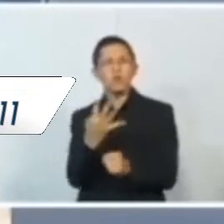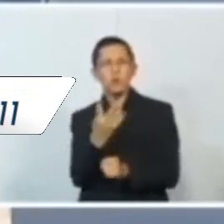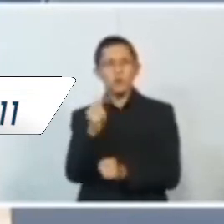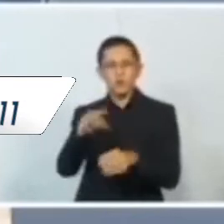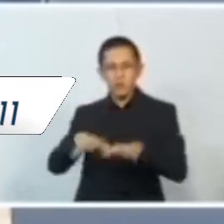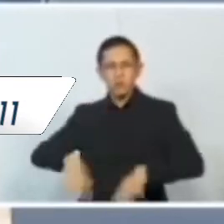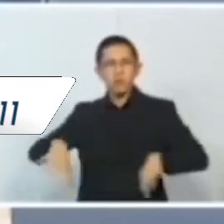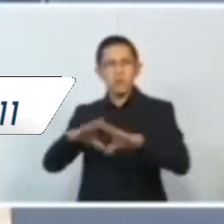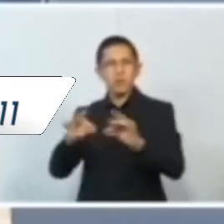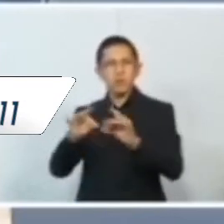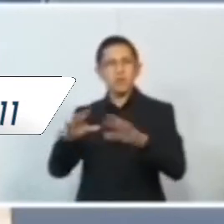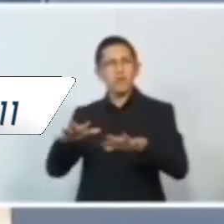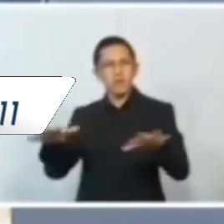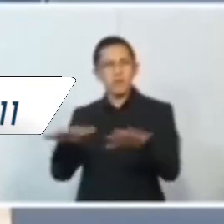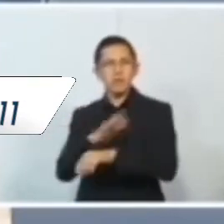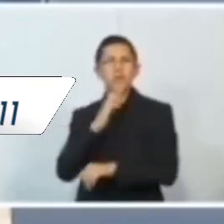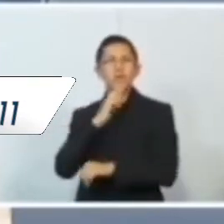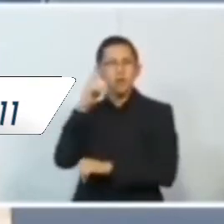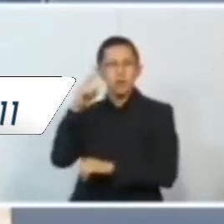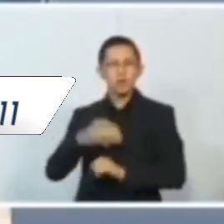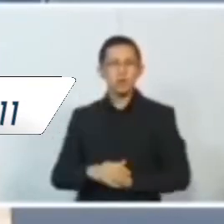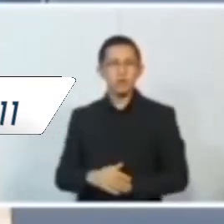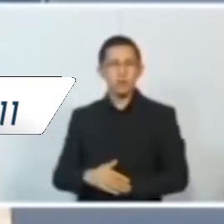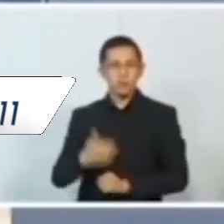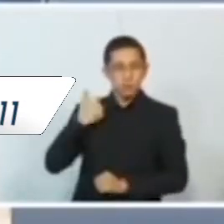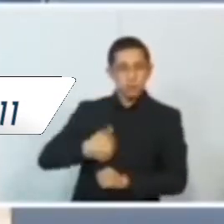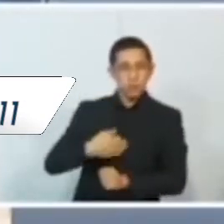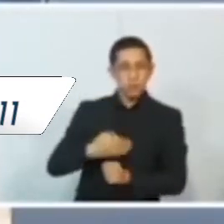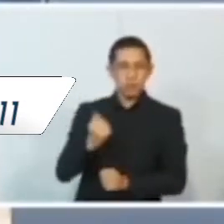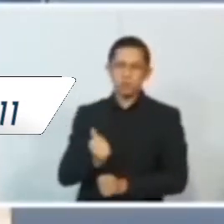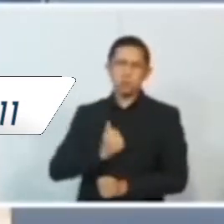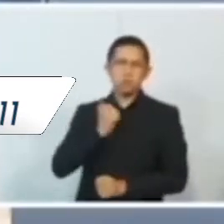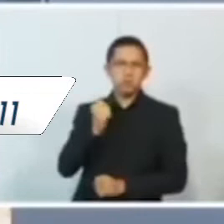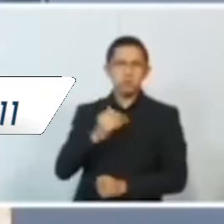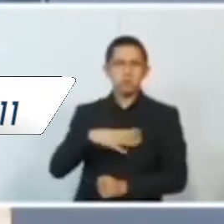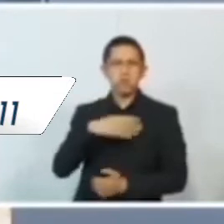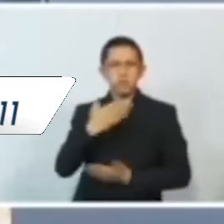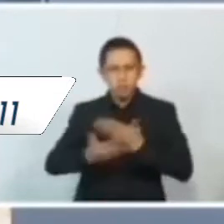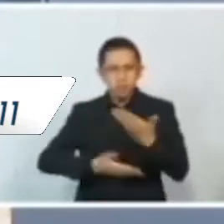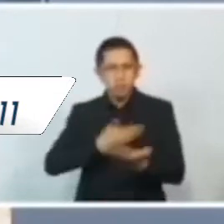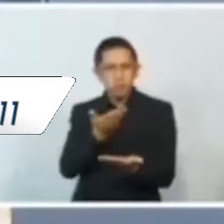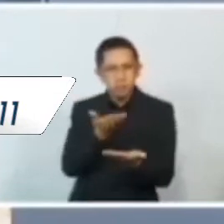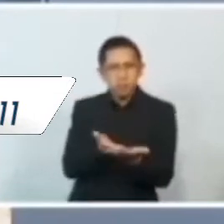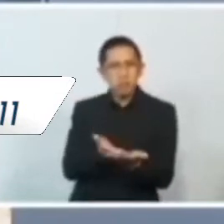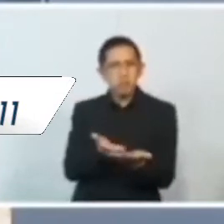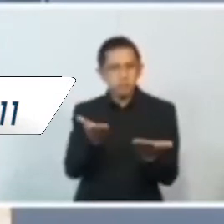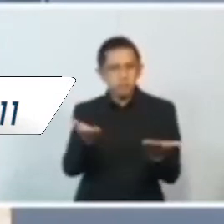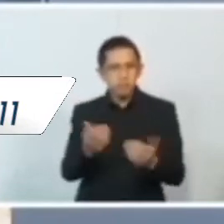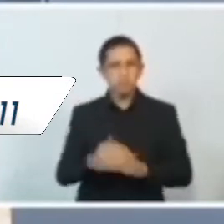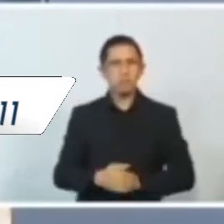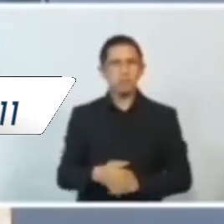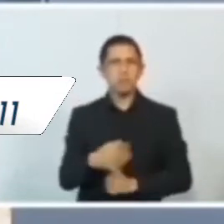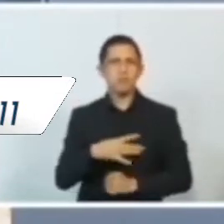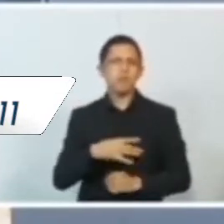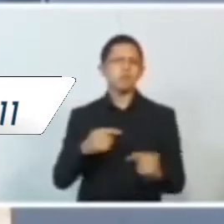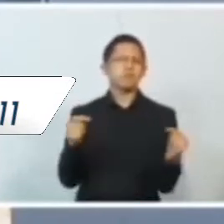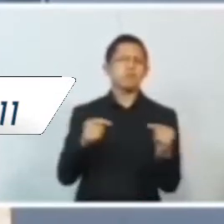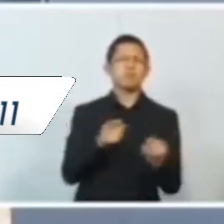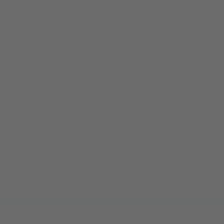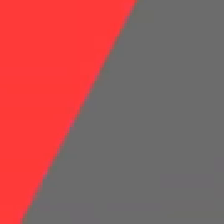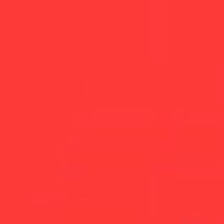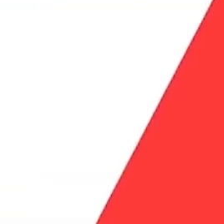sus propuestas en materia de combate a la corrupción, seguridad y otros temas de interés social en el debate organizado por el